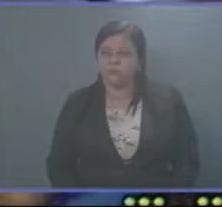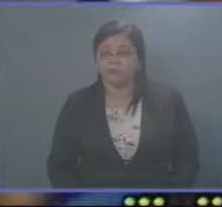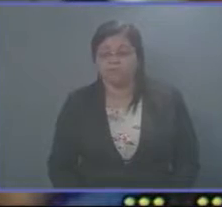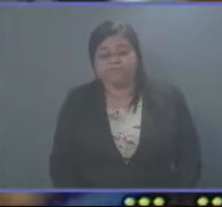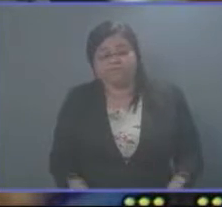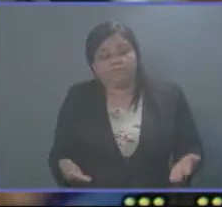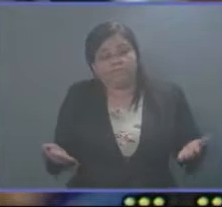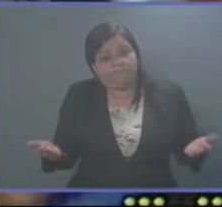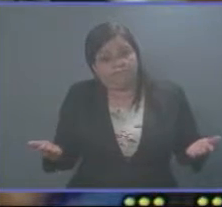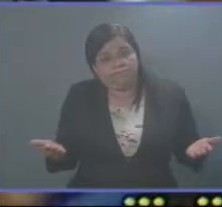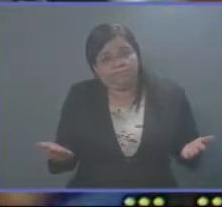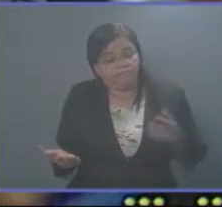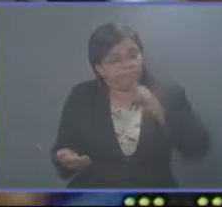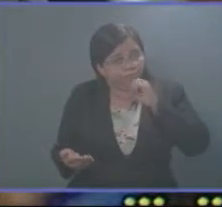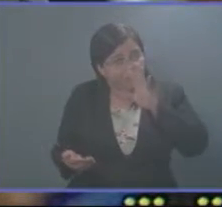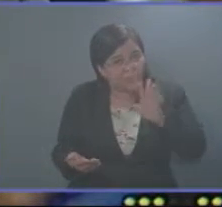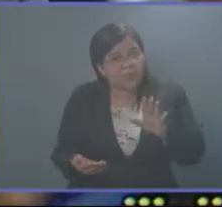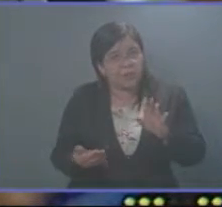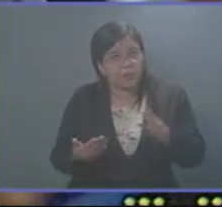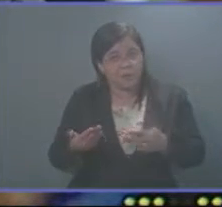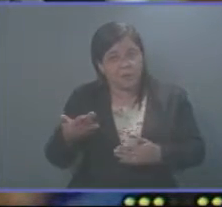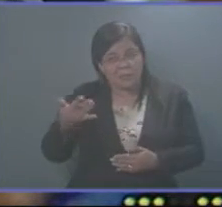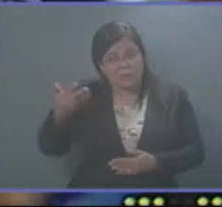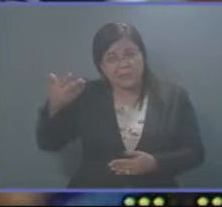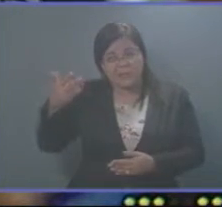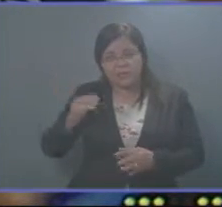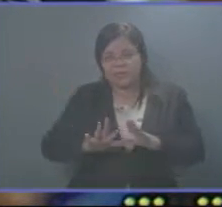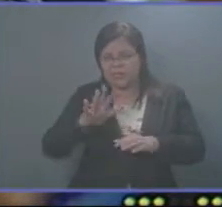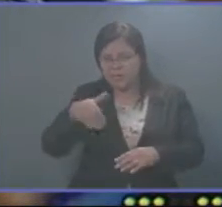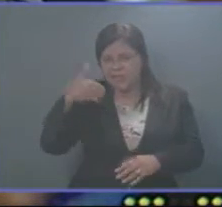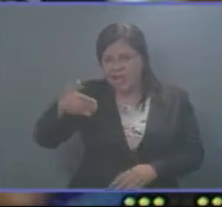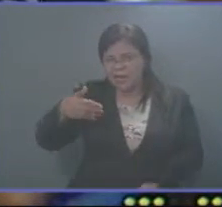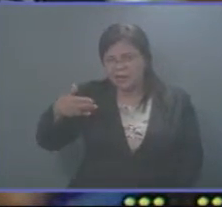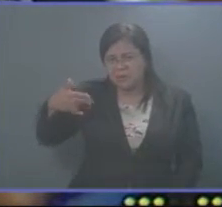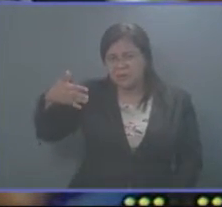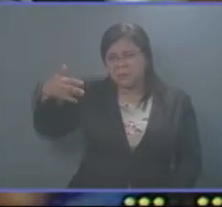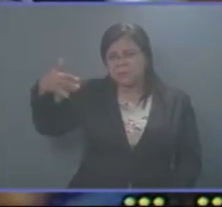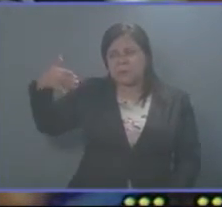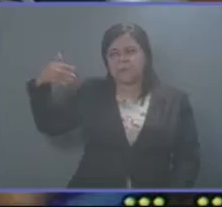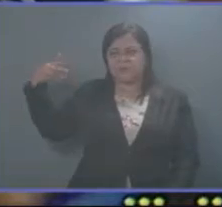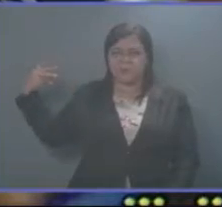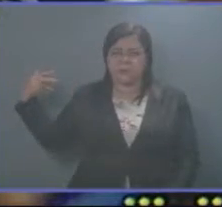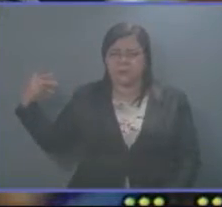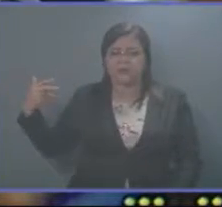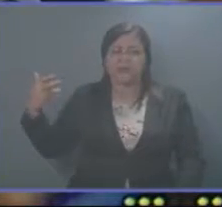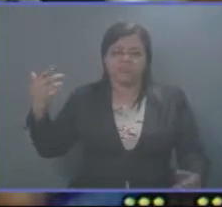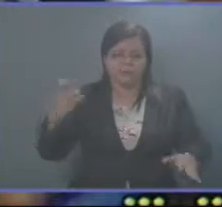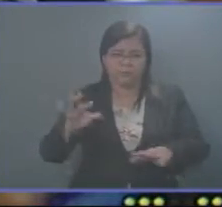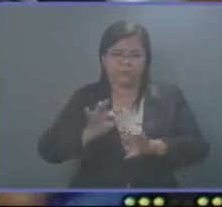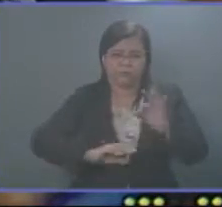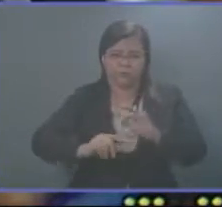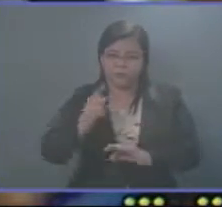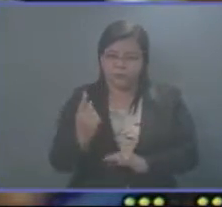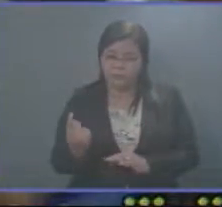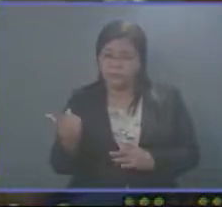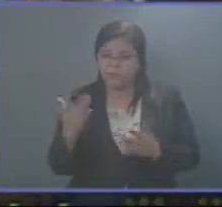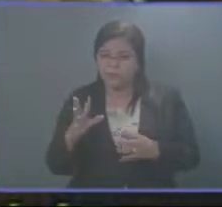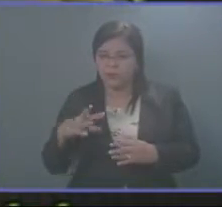cuando nos referimos que esto tiene más de 15 años, en la que ya algunos funcionarios se fueron,